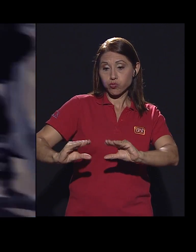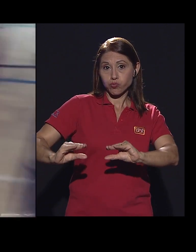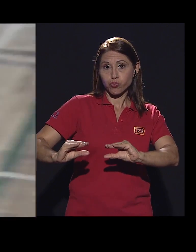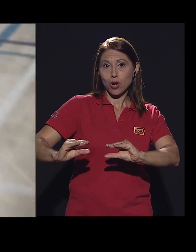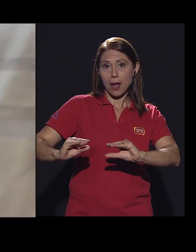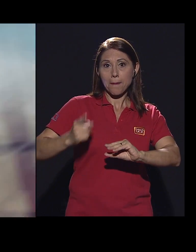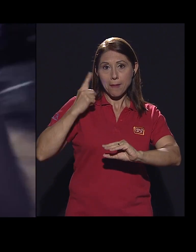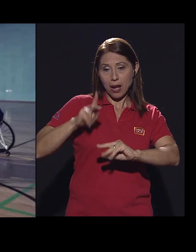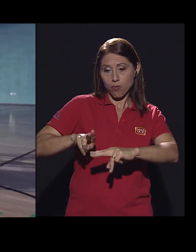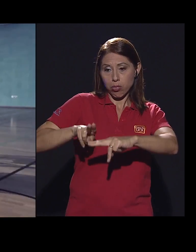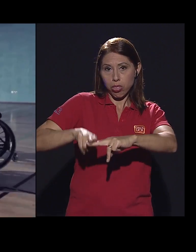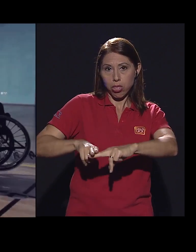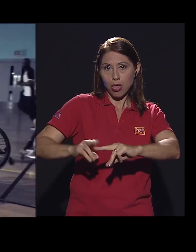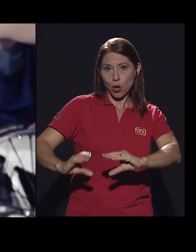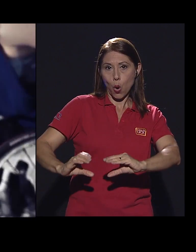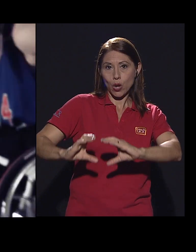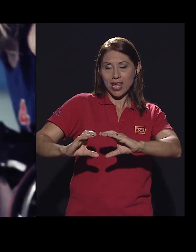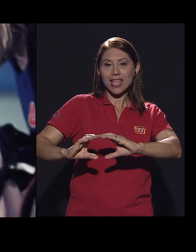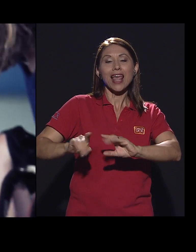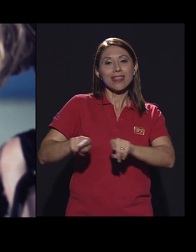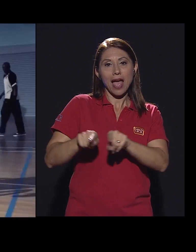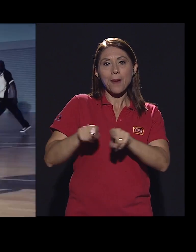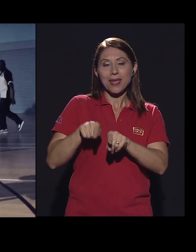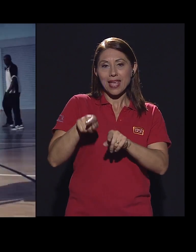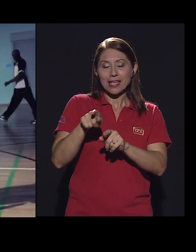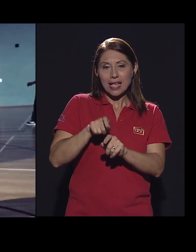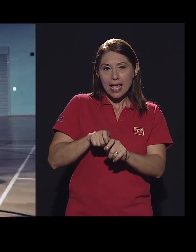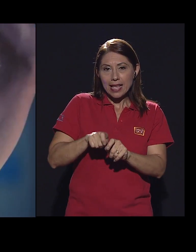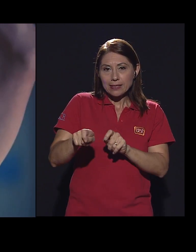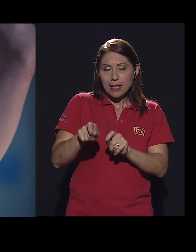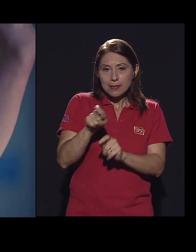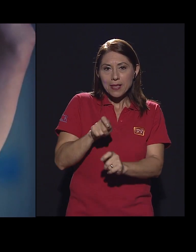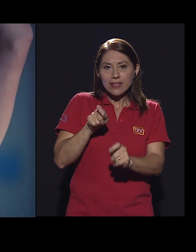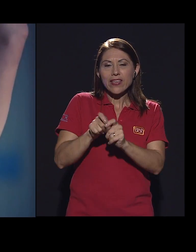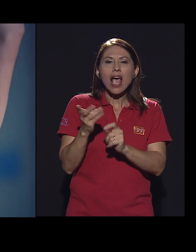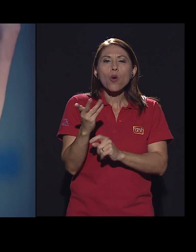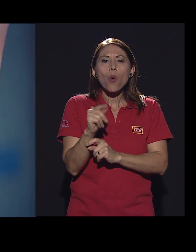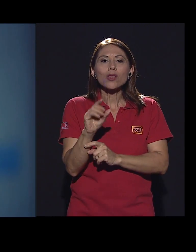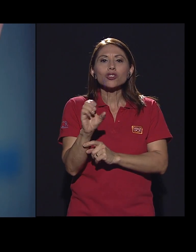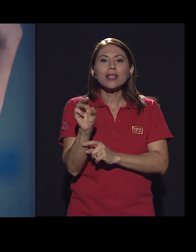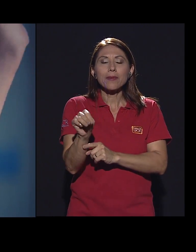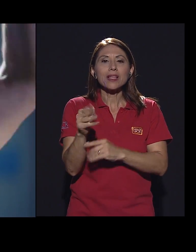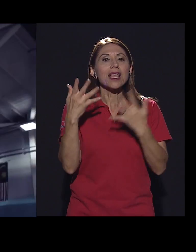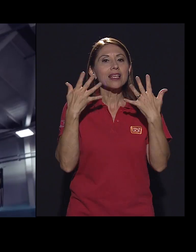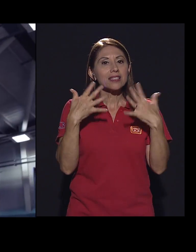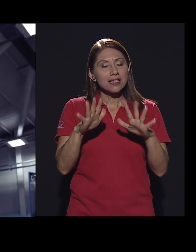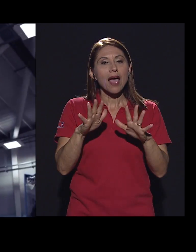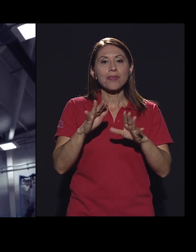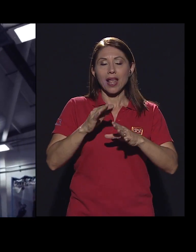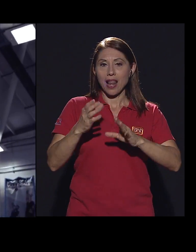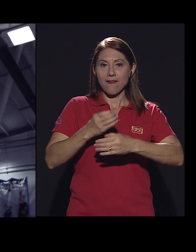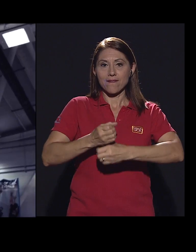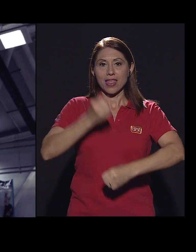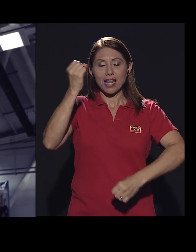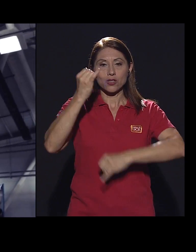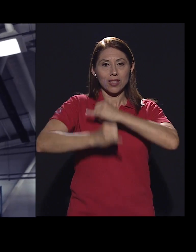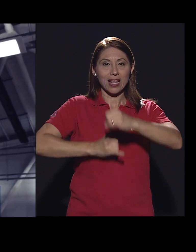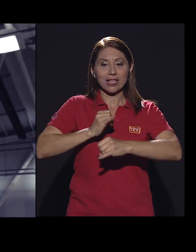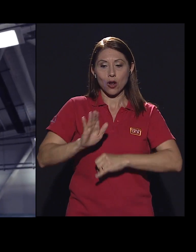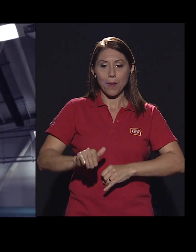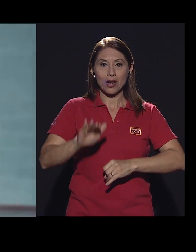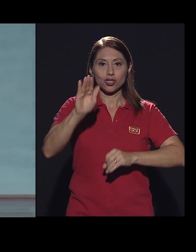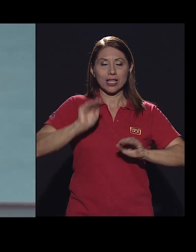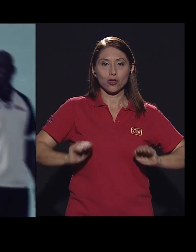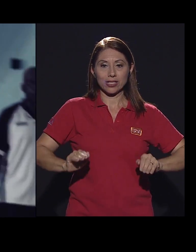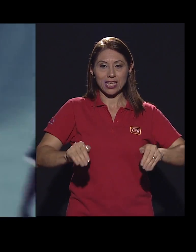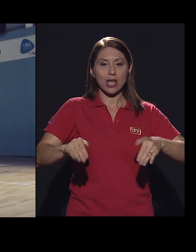la silla o la almohadilla de la silla también tiene una especificidad de centímetros que está establecida por la IWBF o la Federación Internacional de